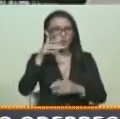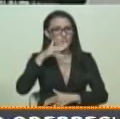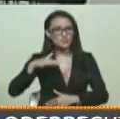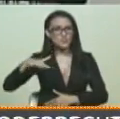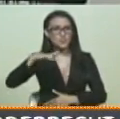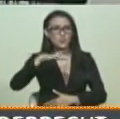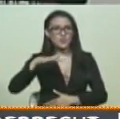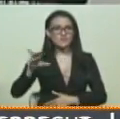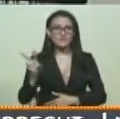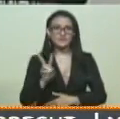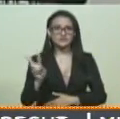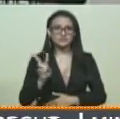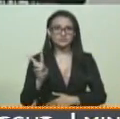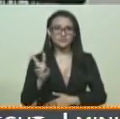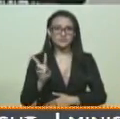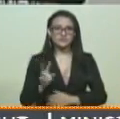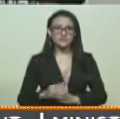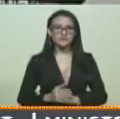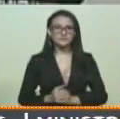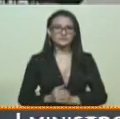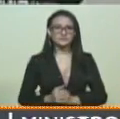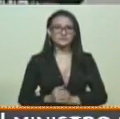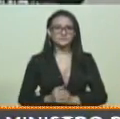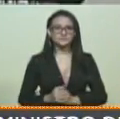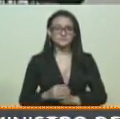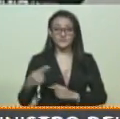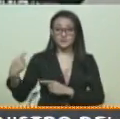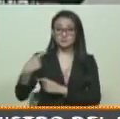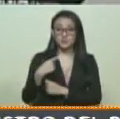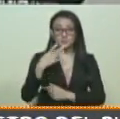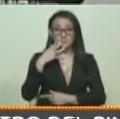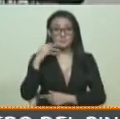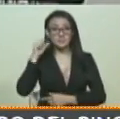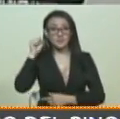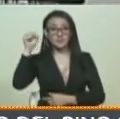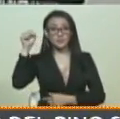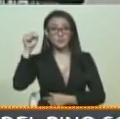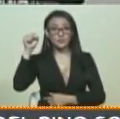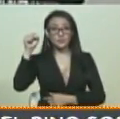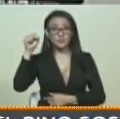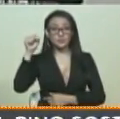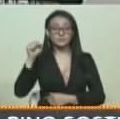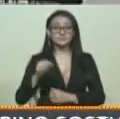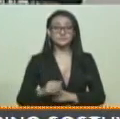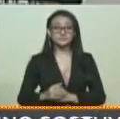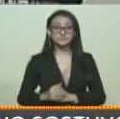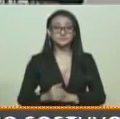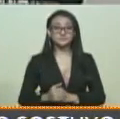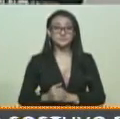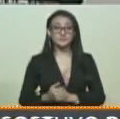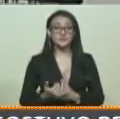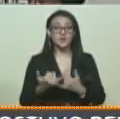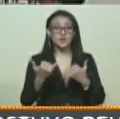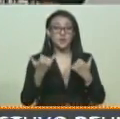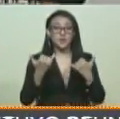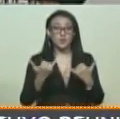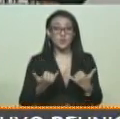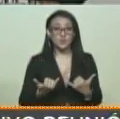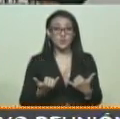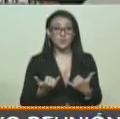Venezuela. Cumpliendo instrucciones del presidente Nicolás Maduro, hoy nos vamos a